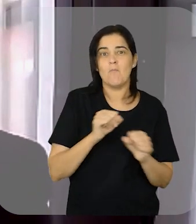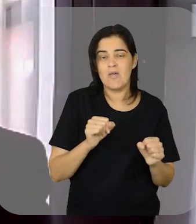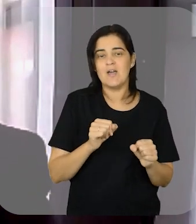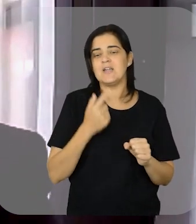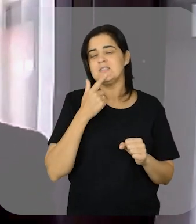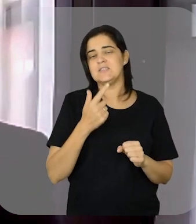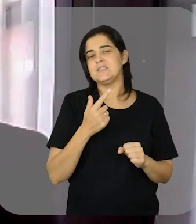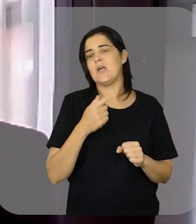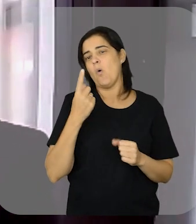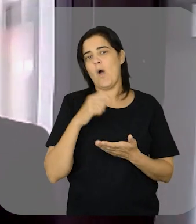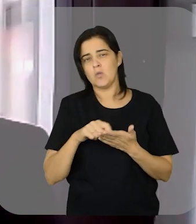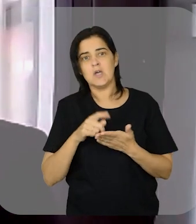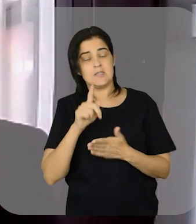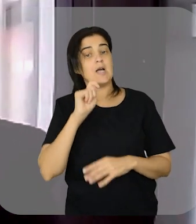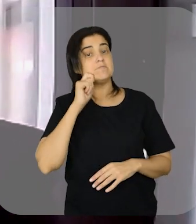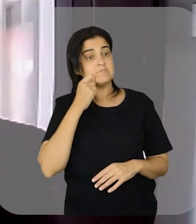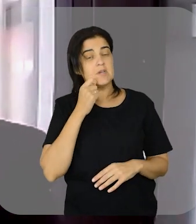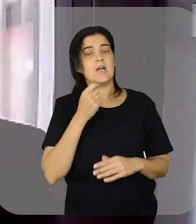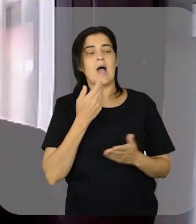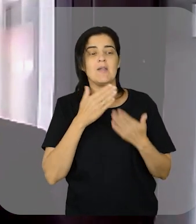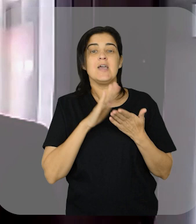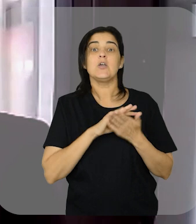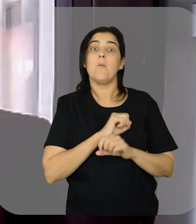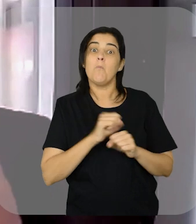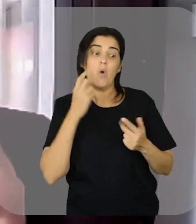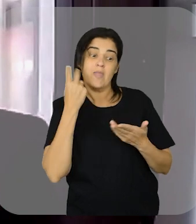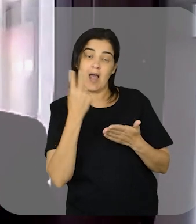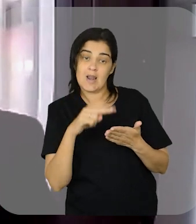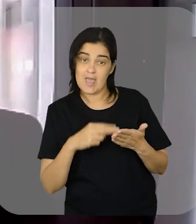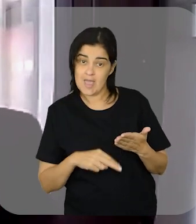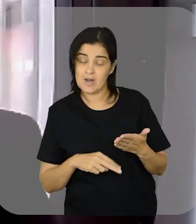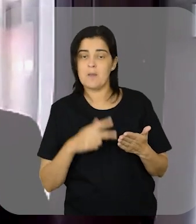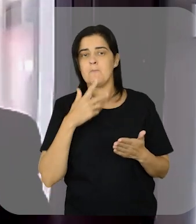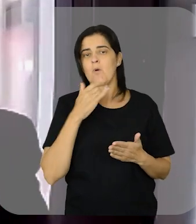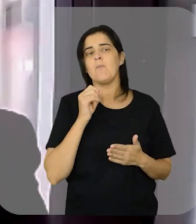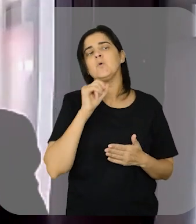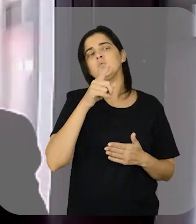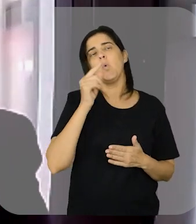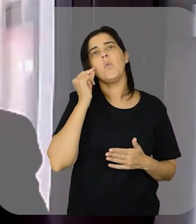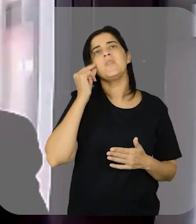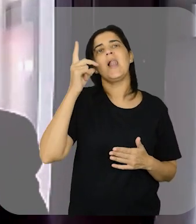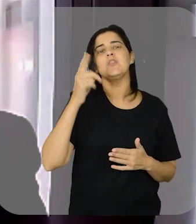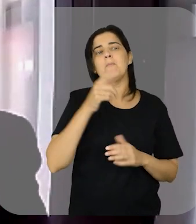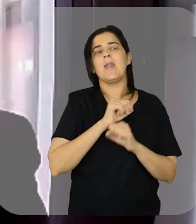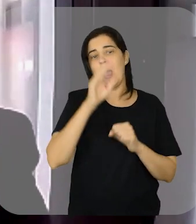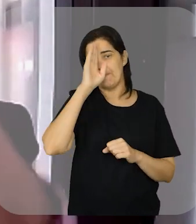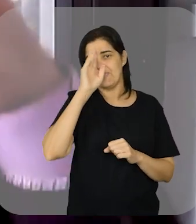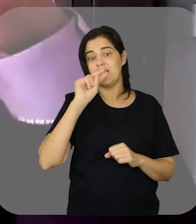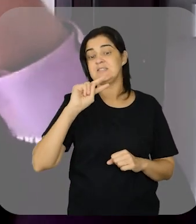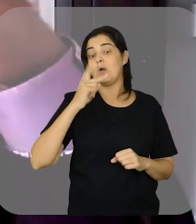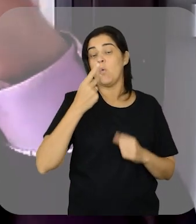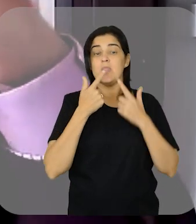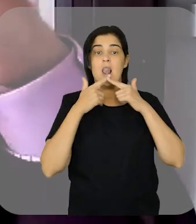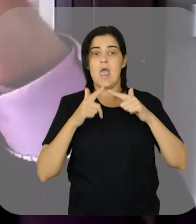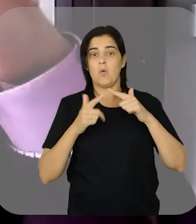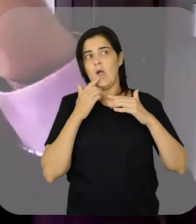Angela Duckworth y está muy bueno de referirlo y que lo puedan leer. Por ejemplo, tu talento para aprender segundas lenguas, capaz